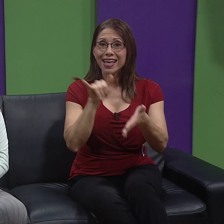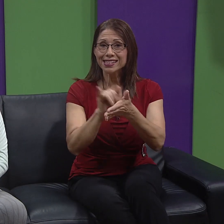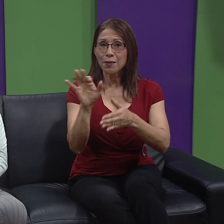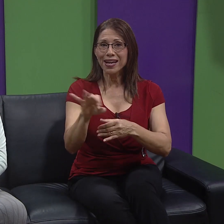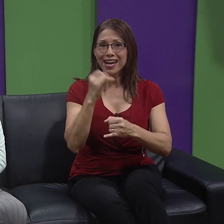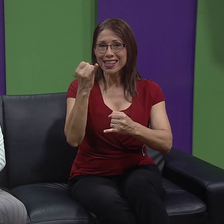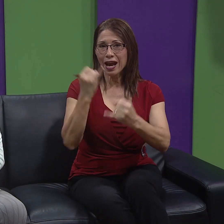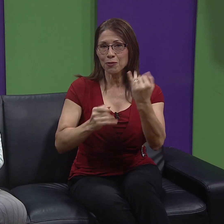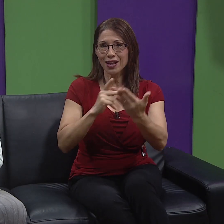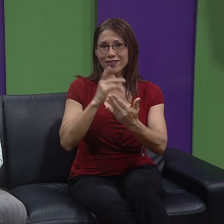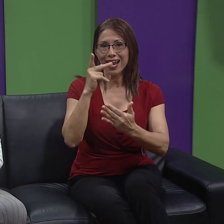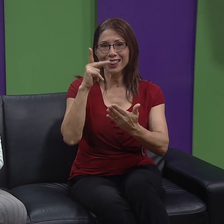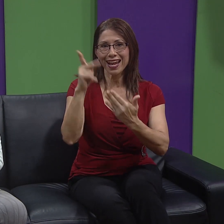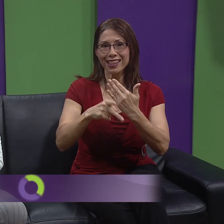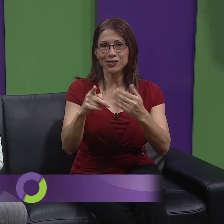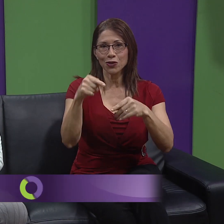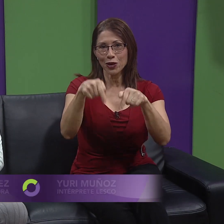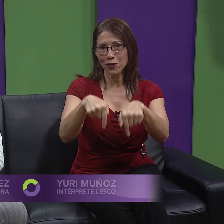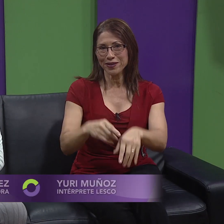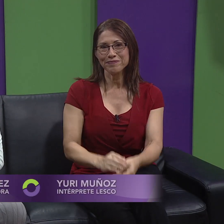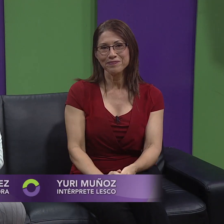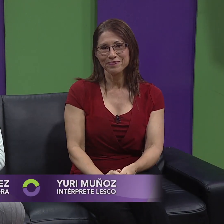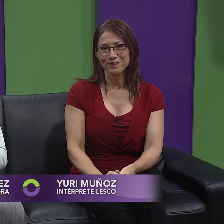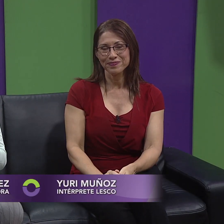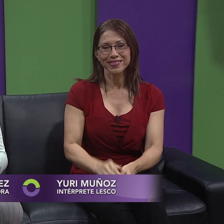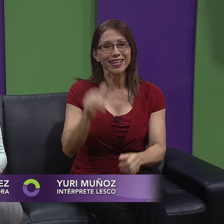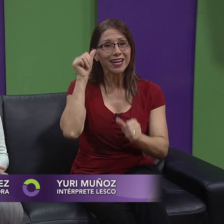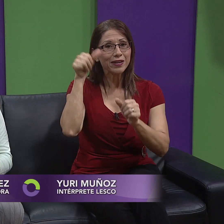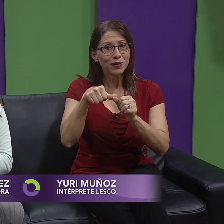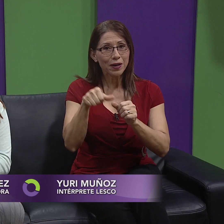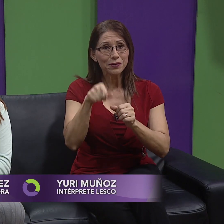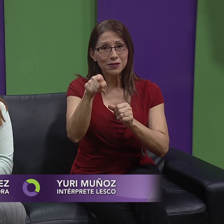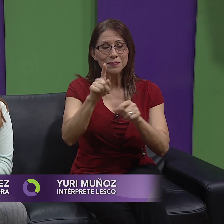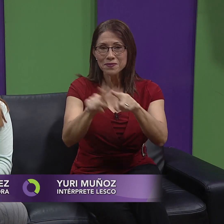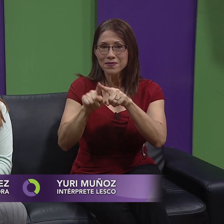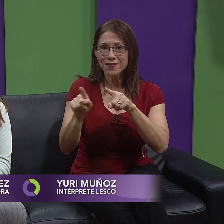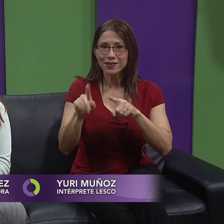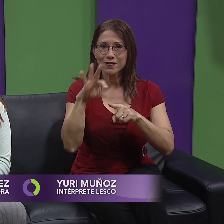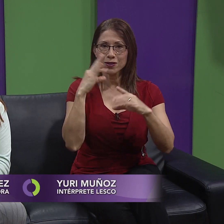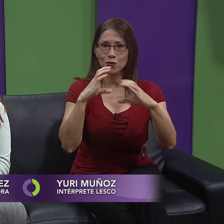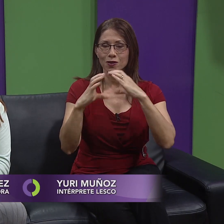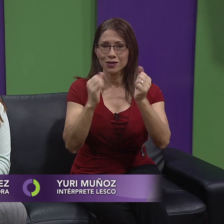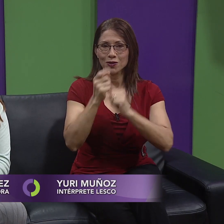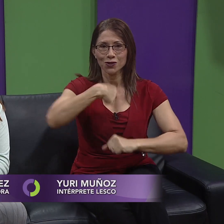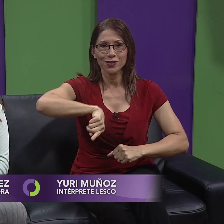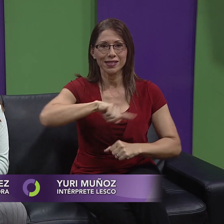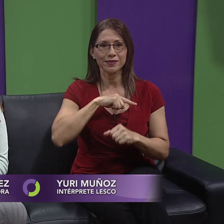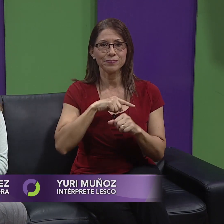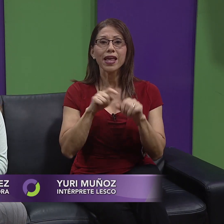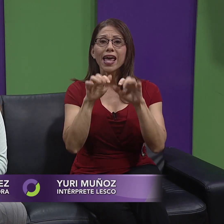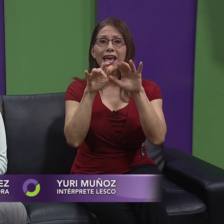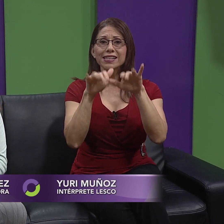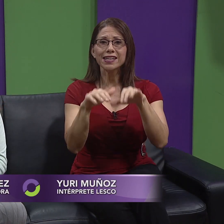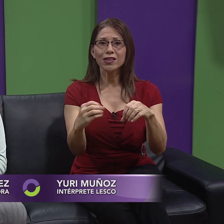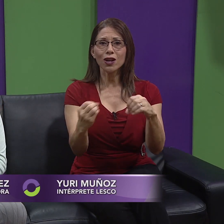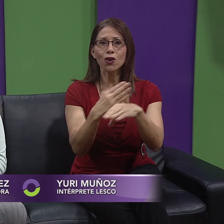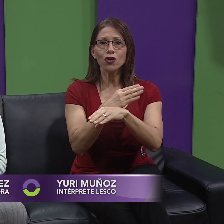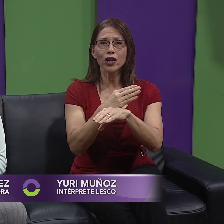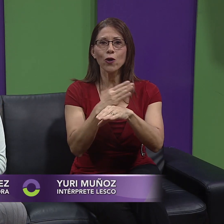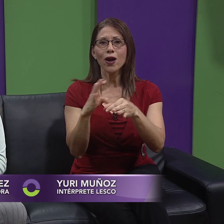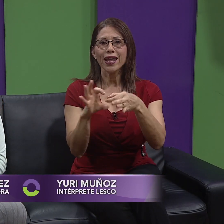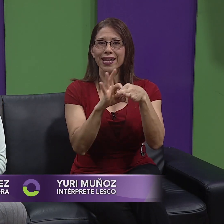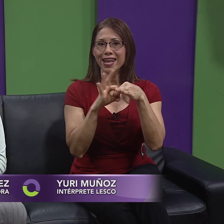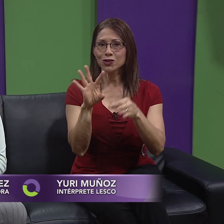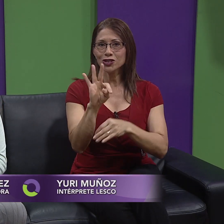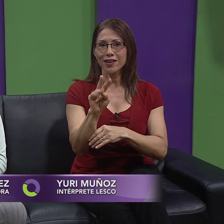De esta manera Llegamos al final De la edición de hoy Les recordamos Que hay varias maneras De comunicarse Con nosotras Escribiendo al